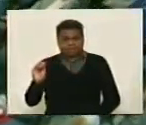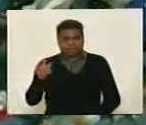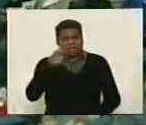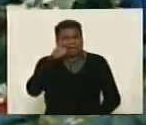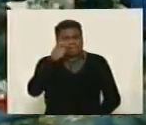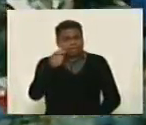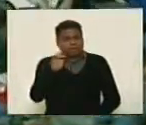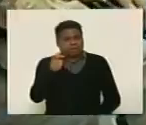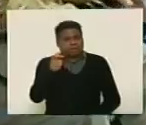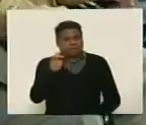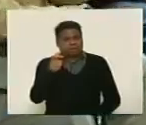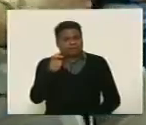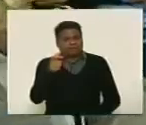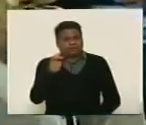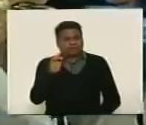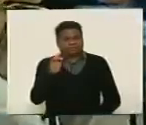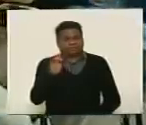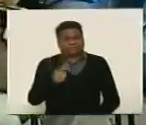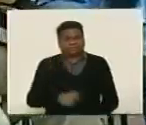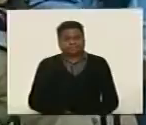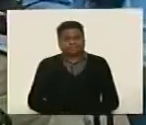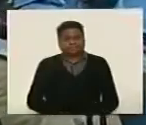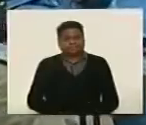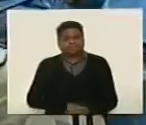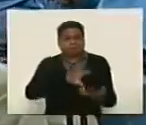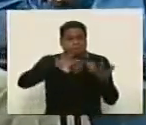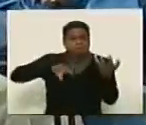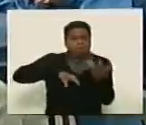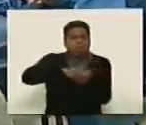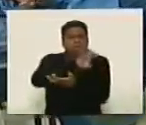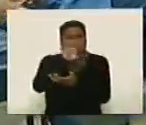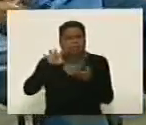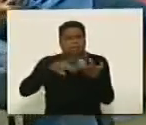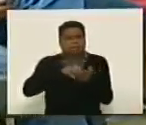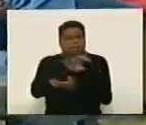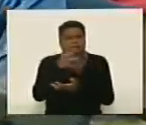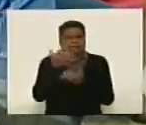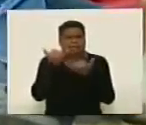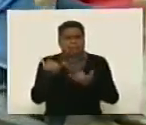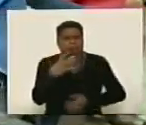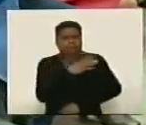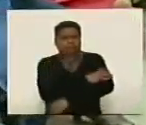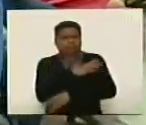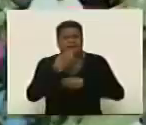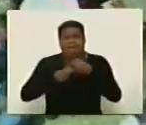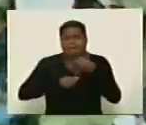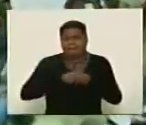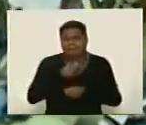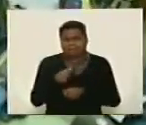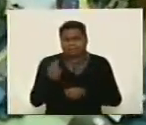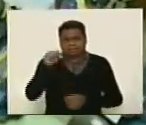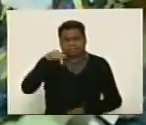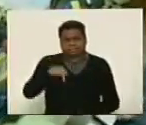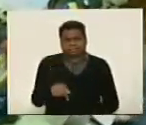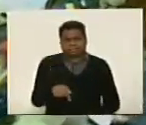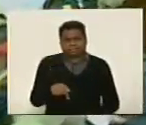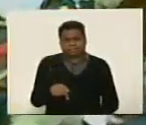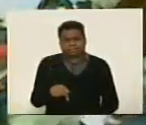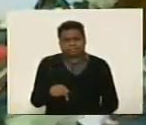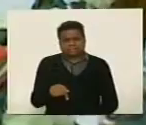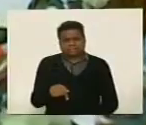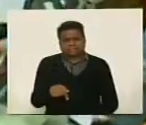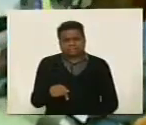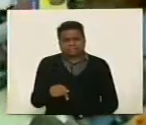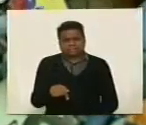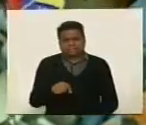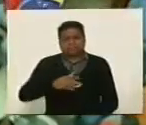una crisis inducida, una economía que ha tratado de contrarrestar, de